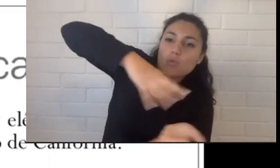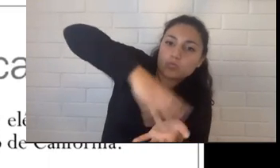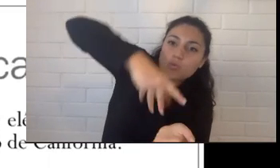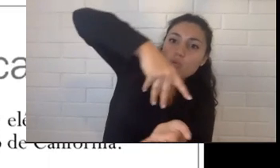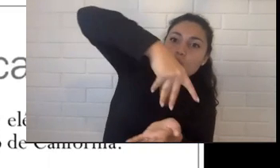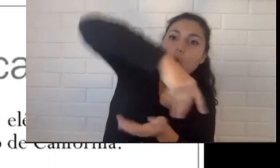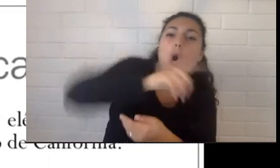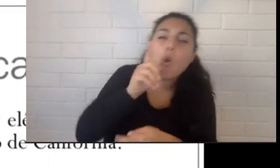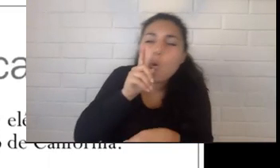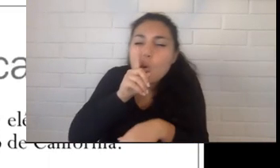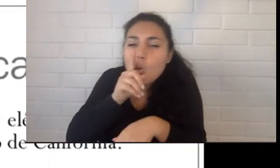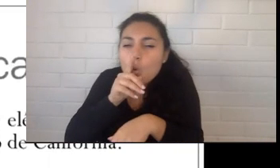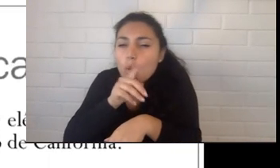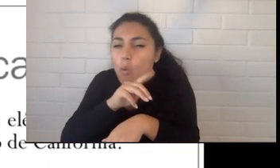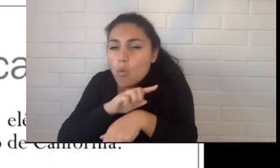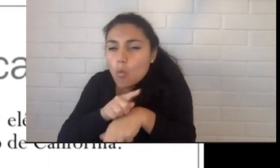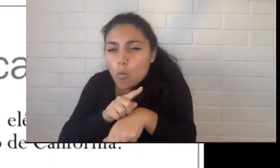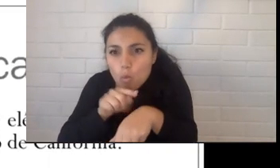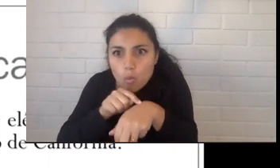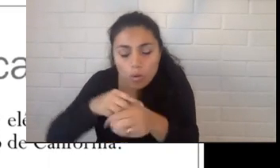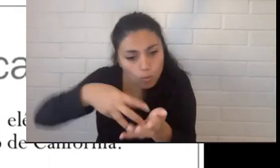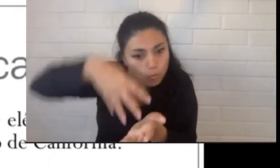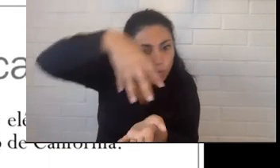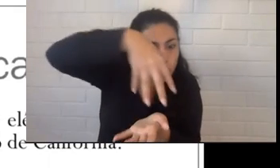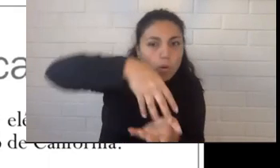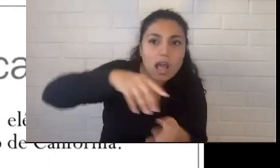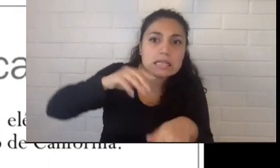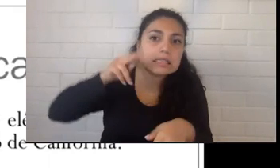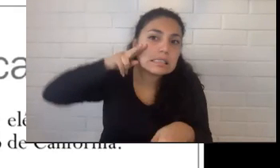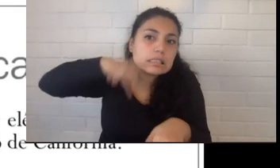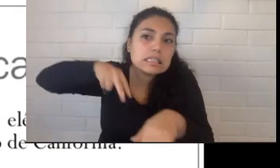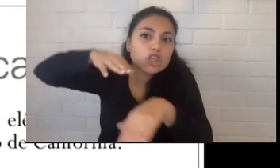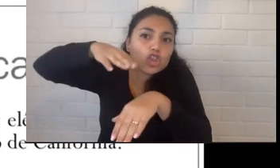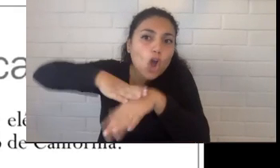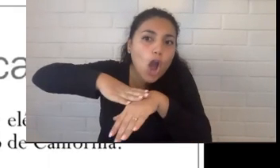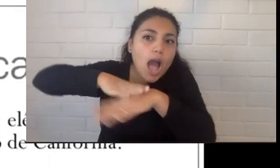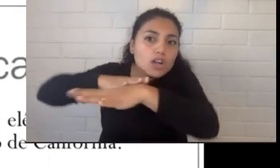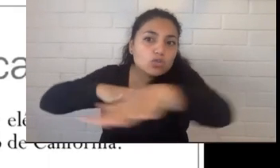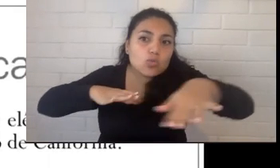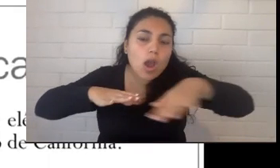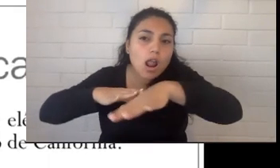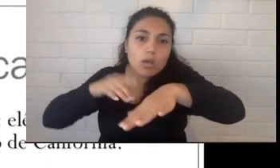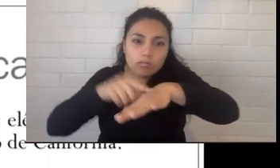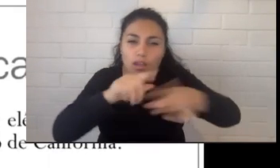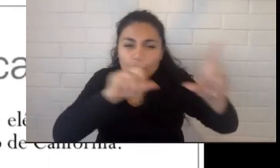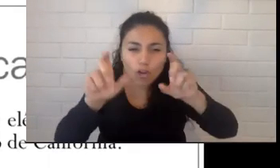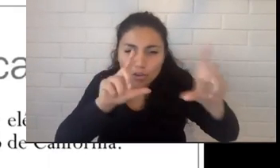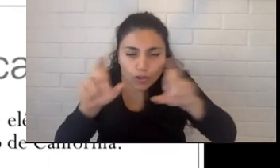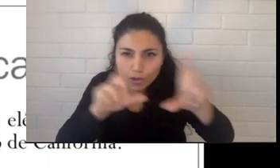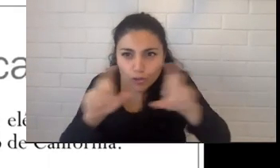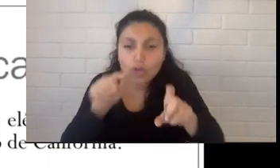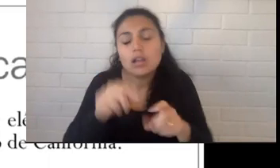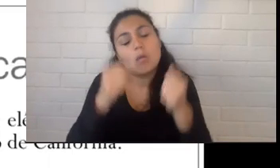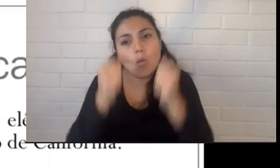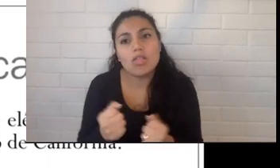para ver el tema de la velocidad del caballo y todo lo que eso conlleva, pero para que vean dónde se puede extrapolar y que teniendo fotogrametría, fotos,